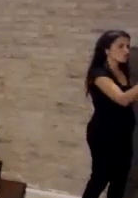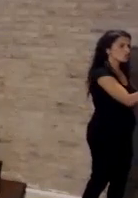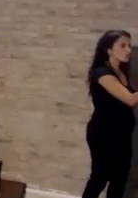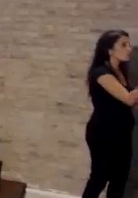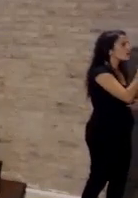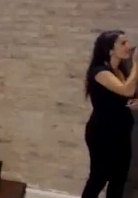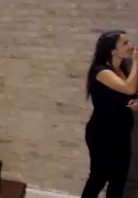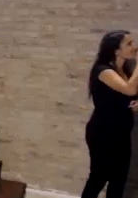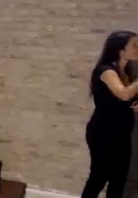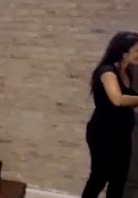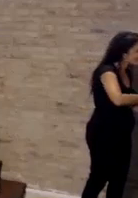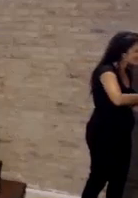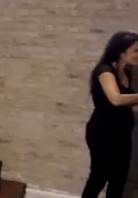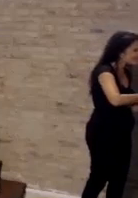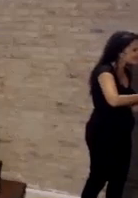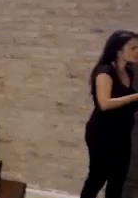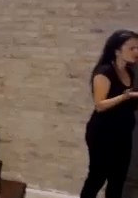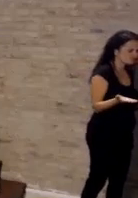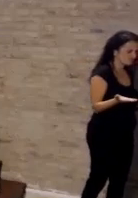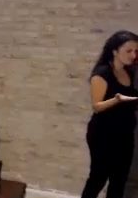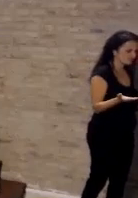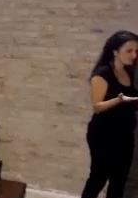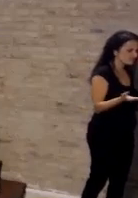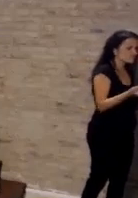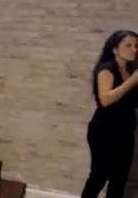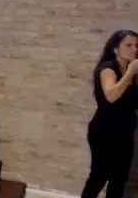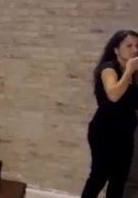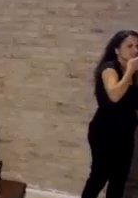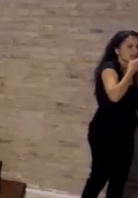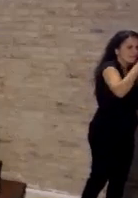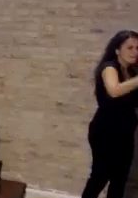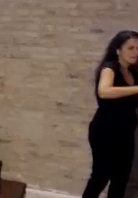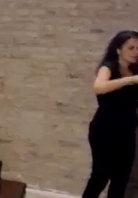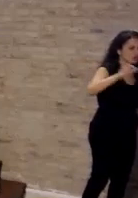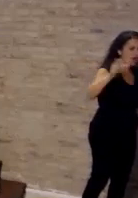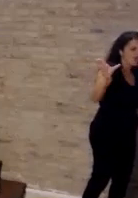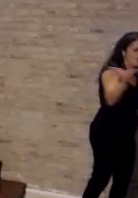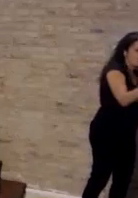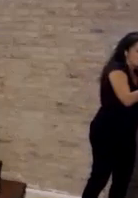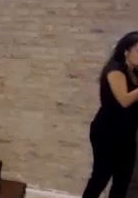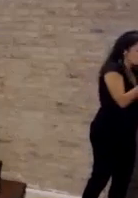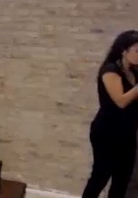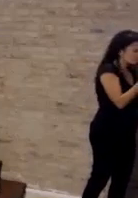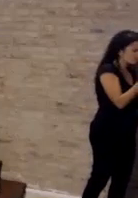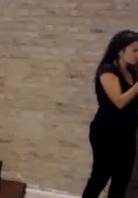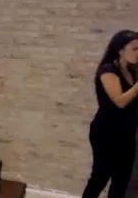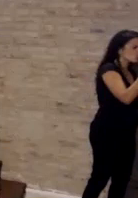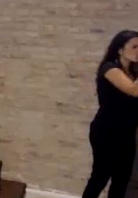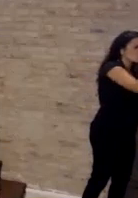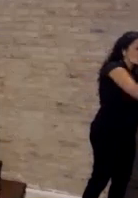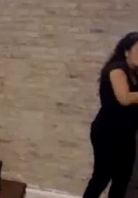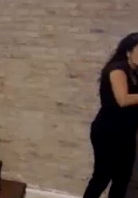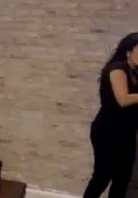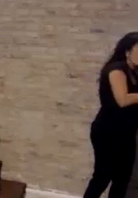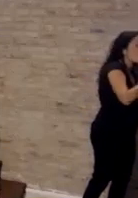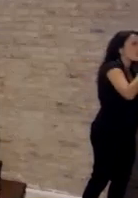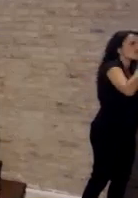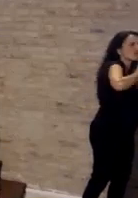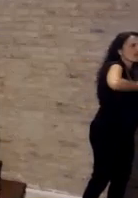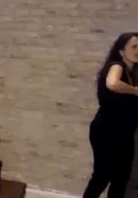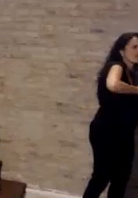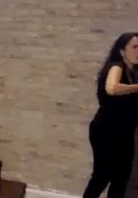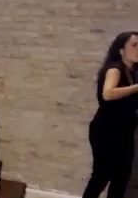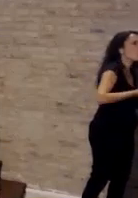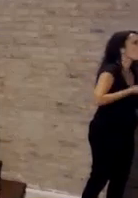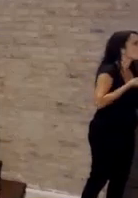entiende No más y eso a vos qué te parece si dicen que es para la ciudadanía gente y después es para